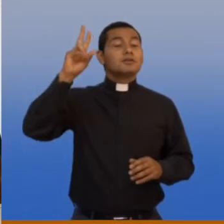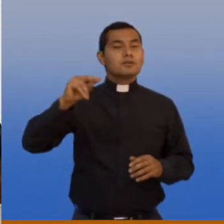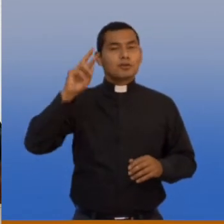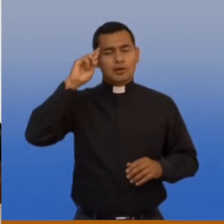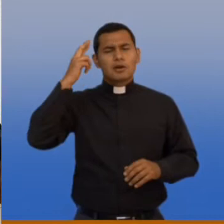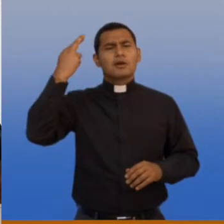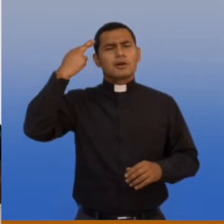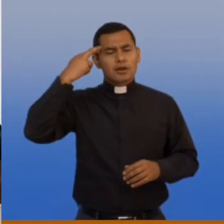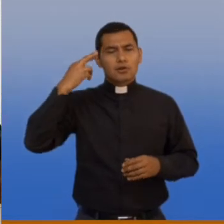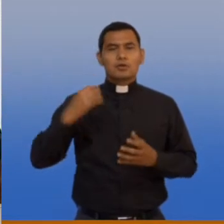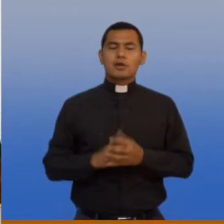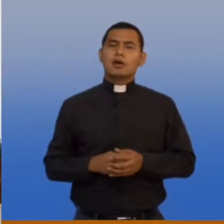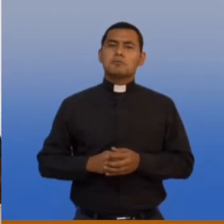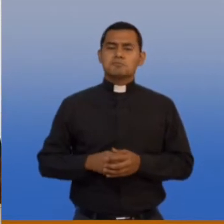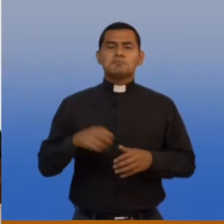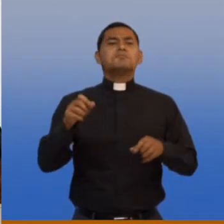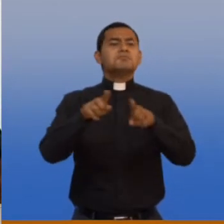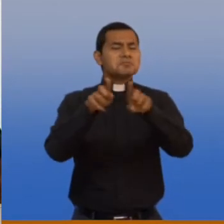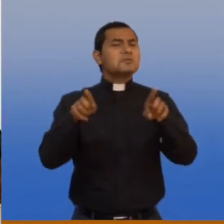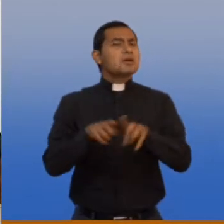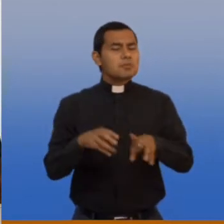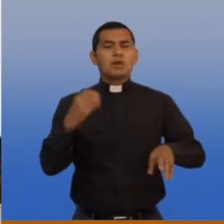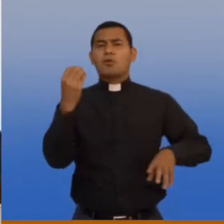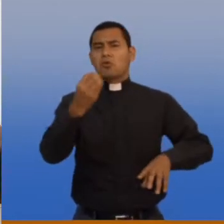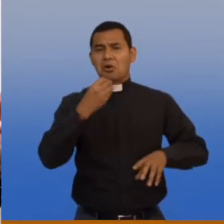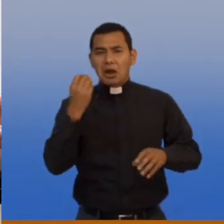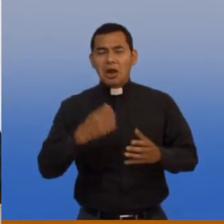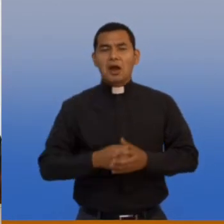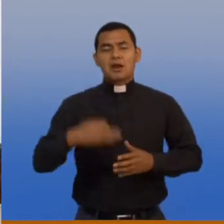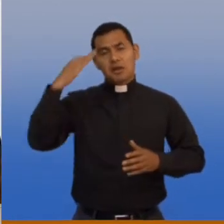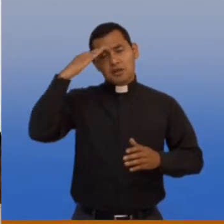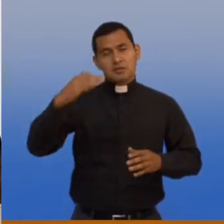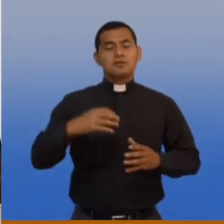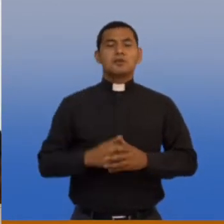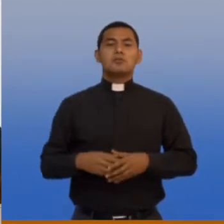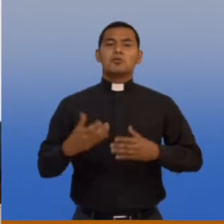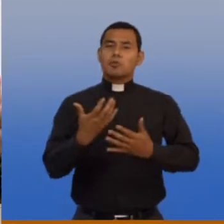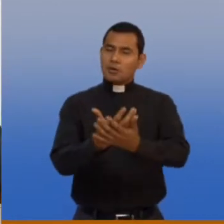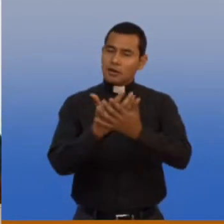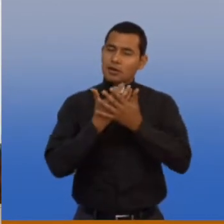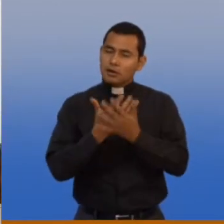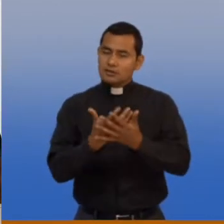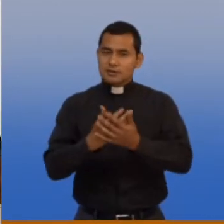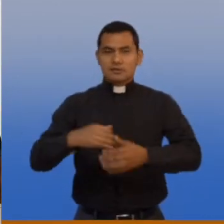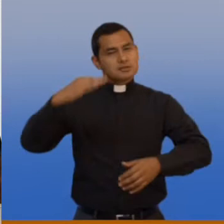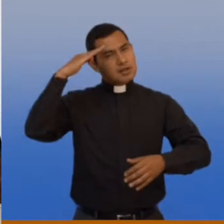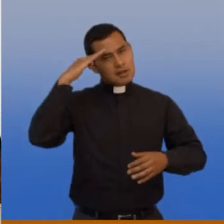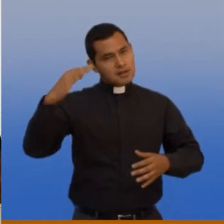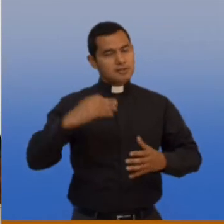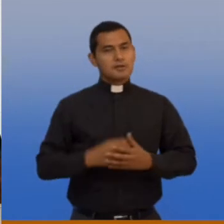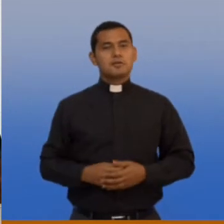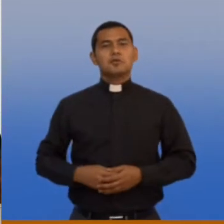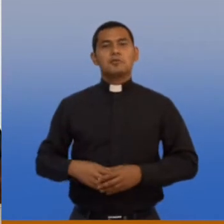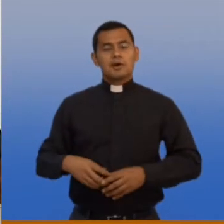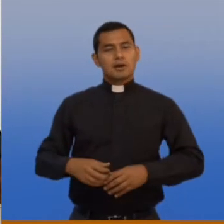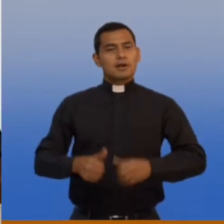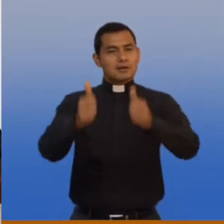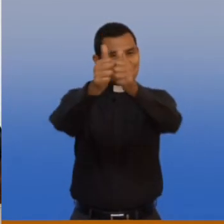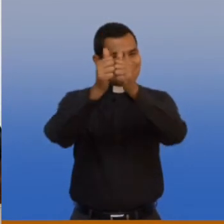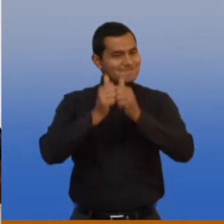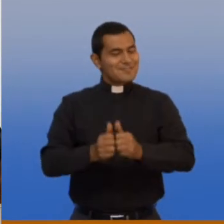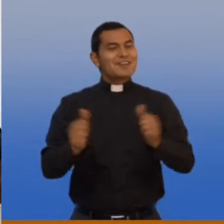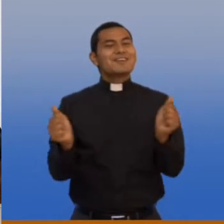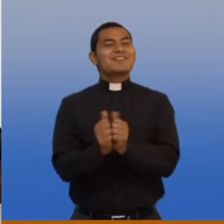diría, está bien descansar, está bien divertirse, está bien encontrarse con sus familias,